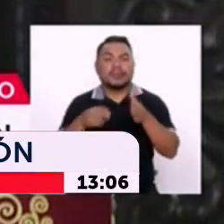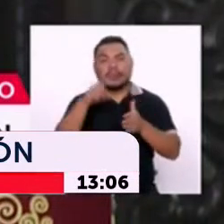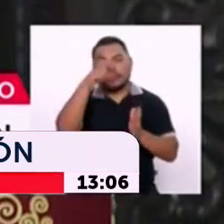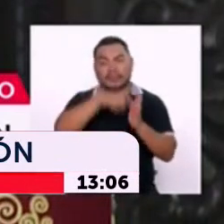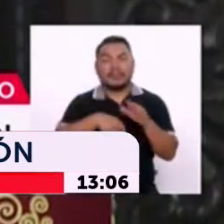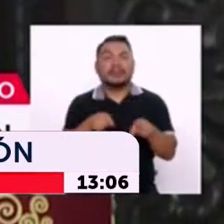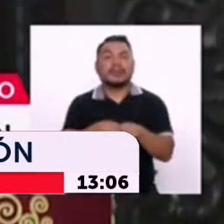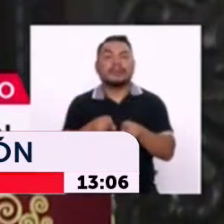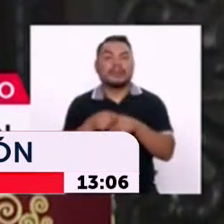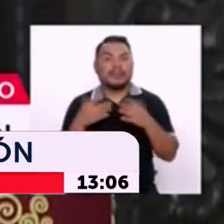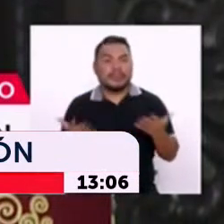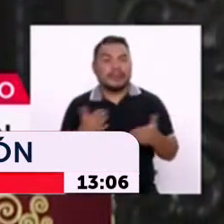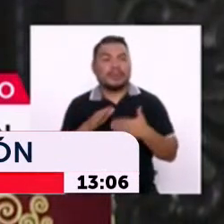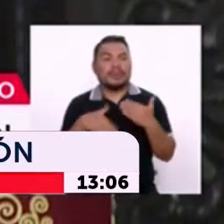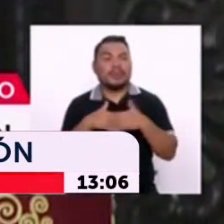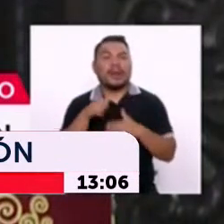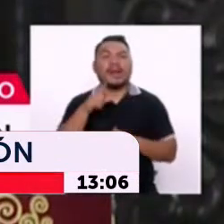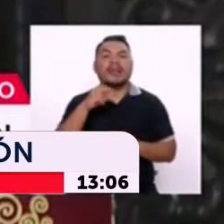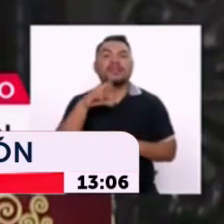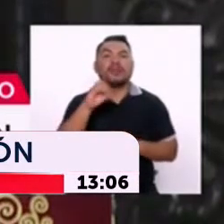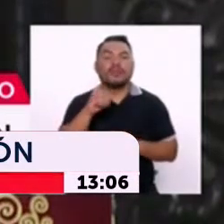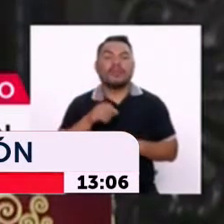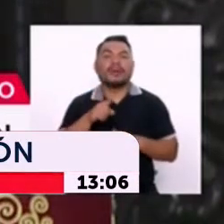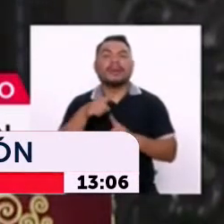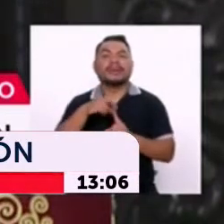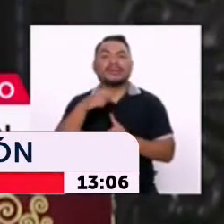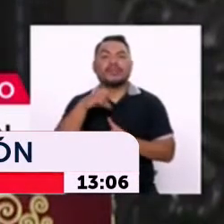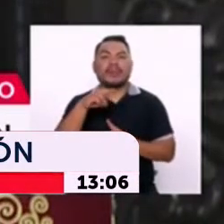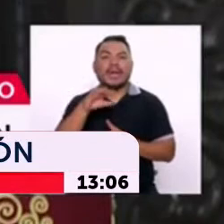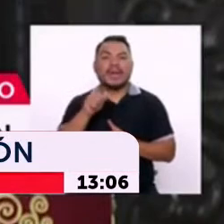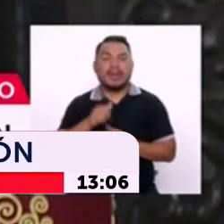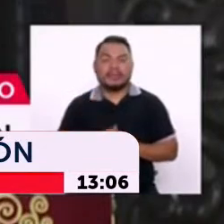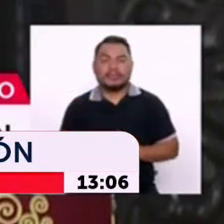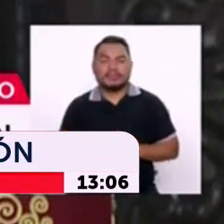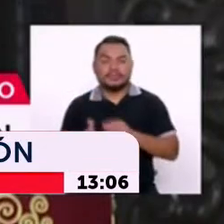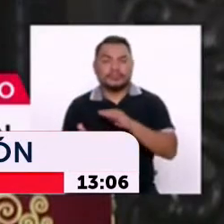Minero y también el aeródromo de Tingo María.